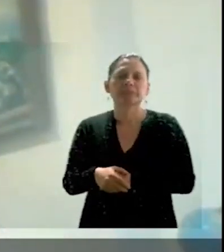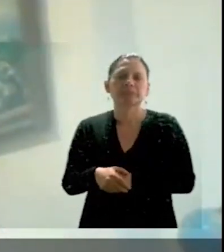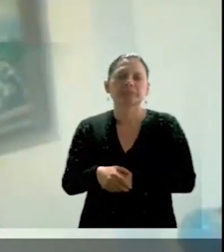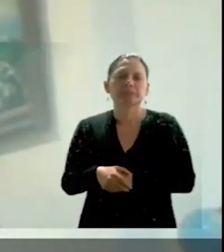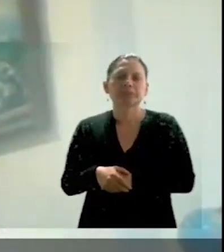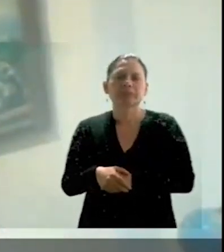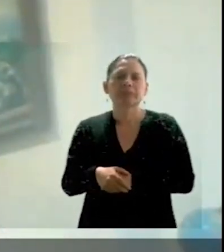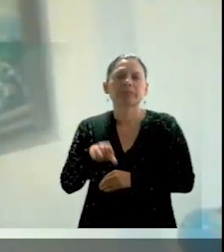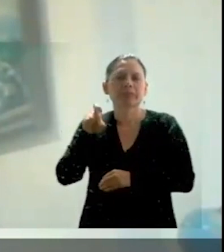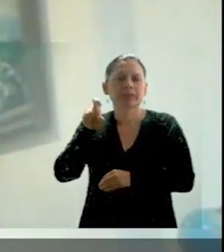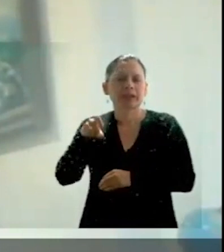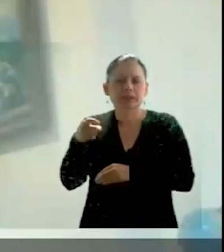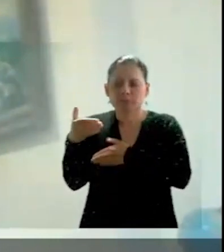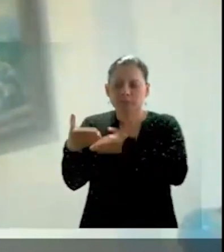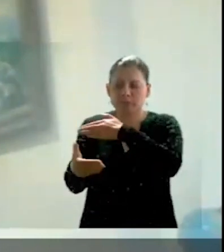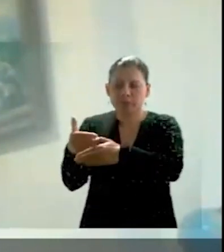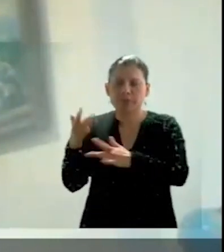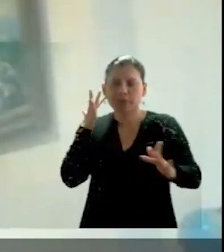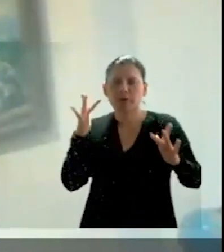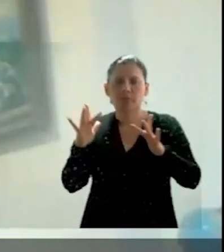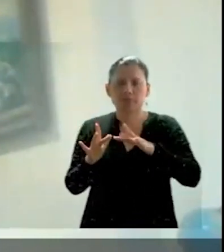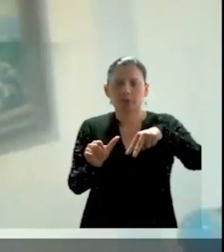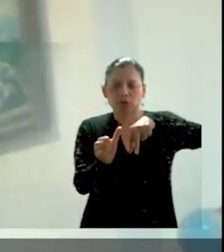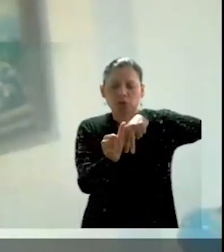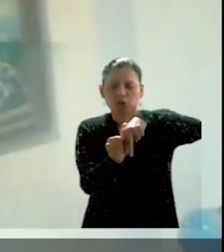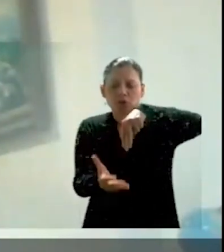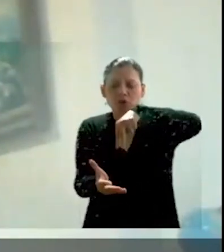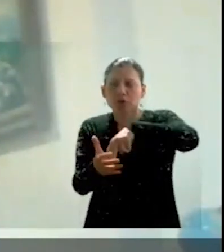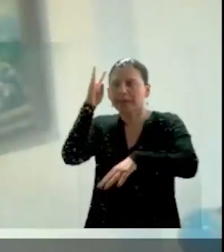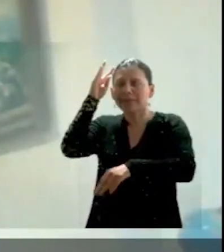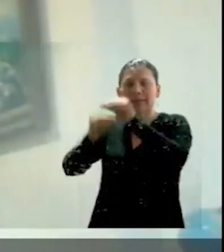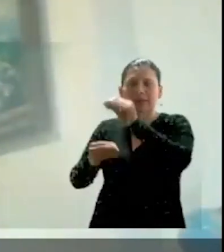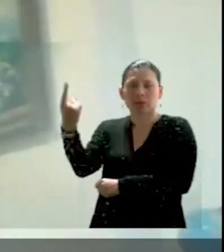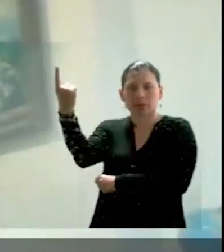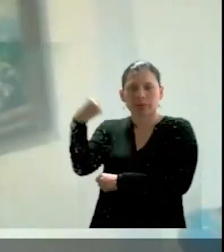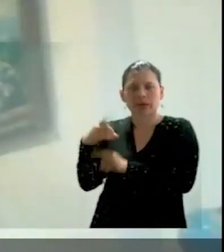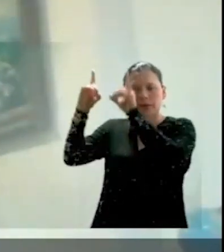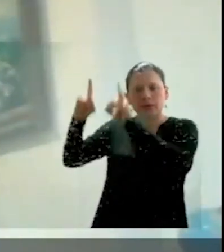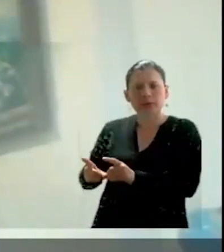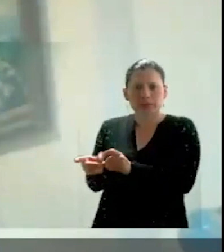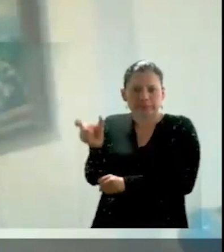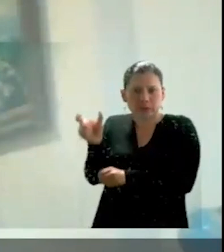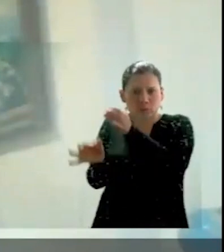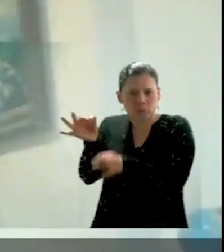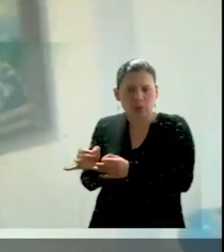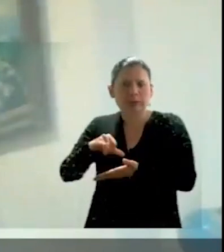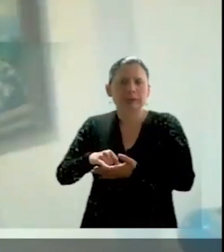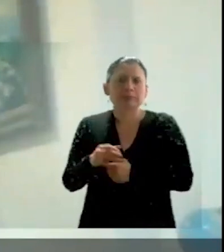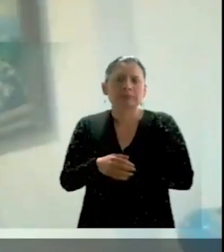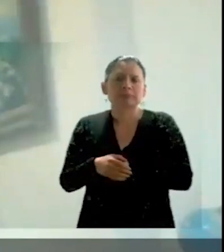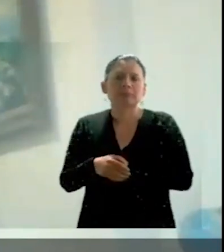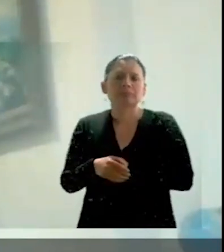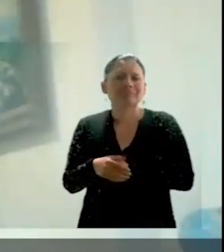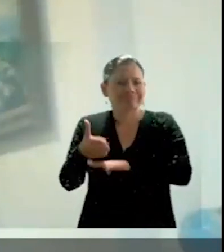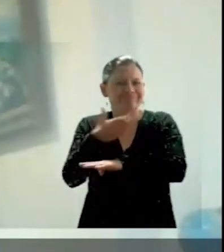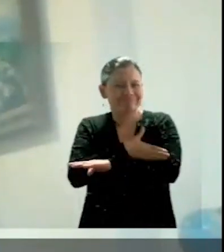de procedibilidad para la tutela contra providencias. Yo me refería a cuando hice